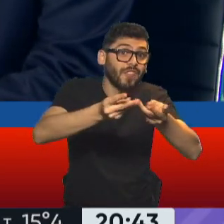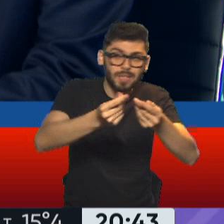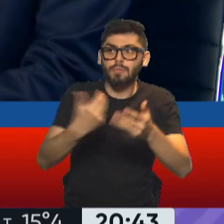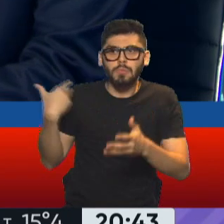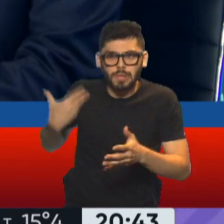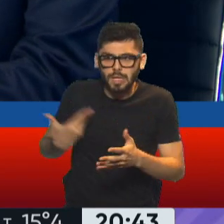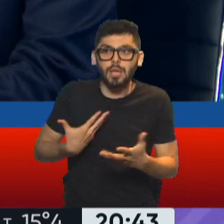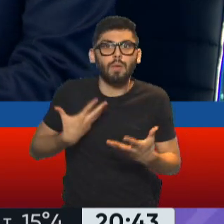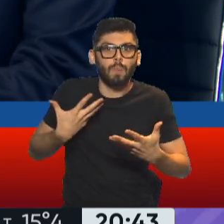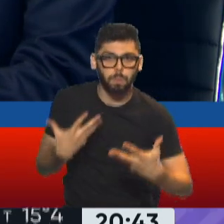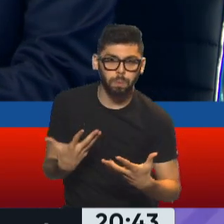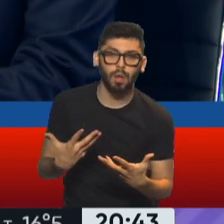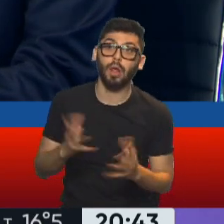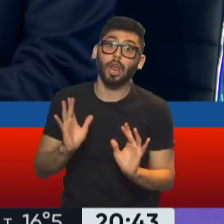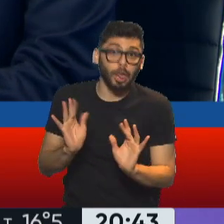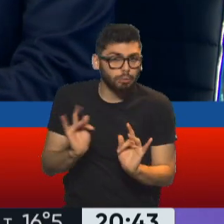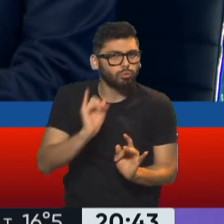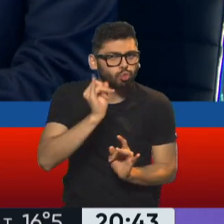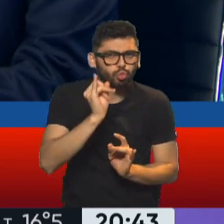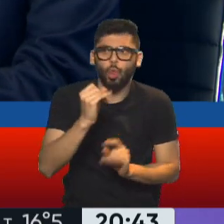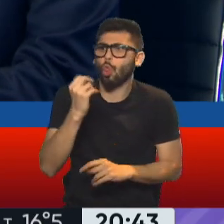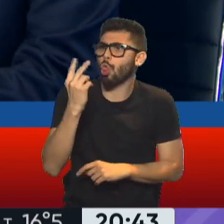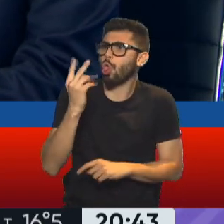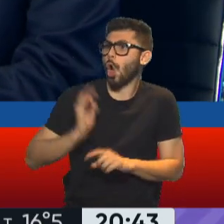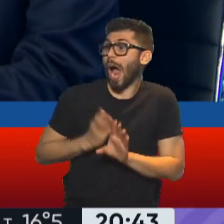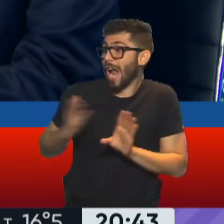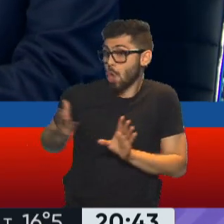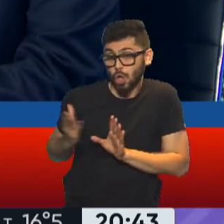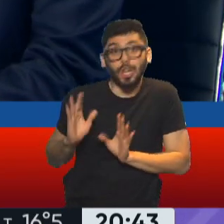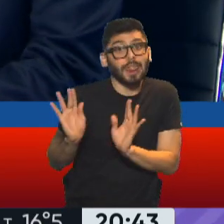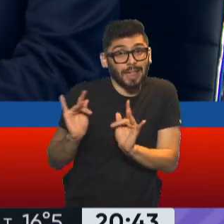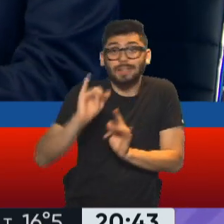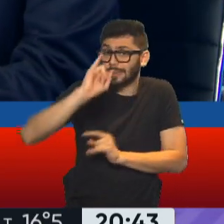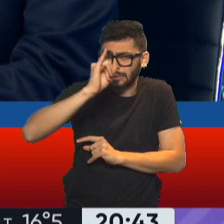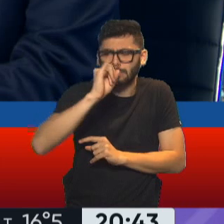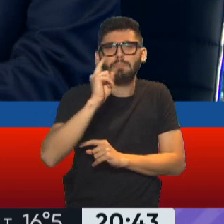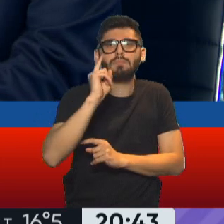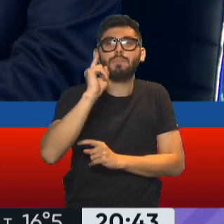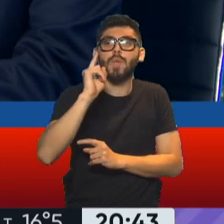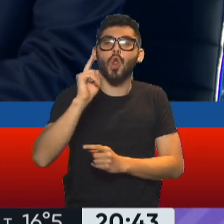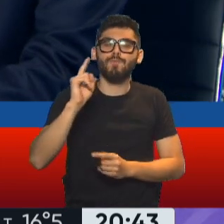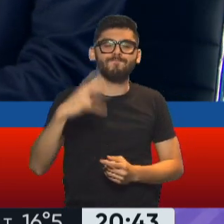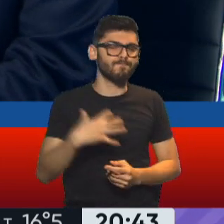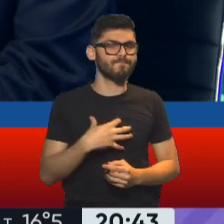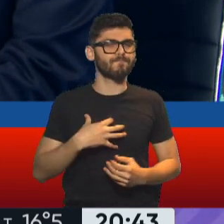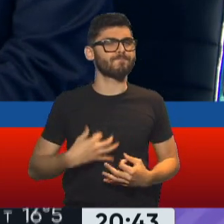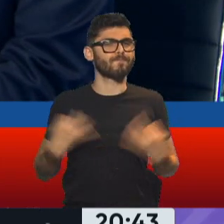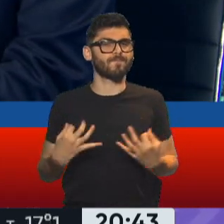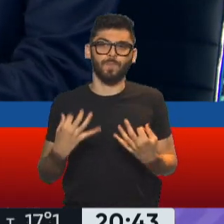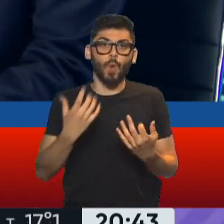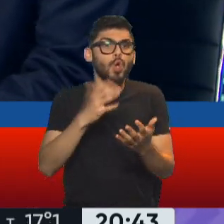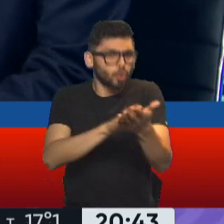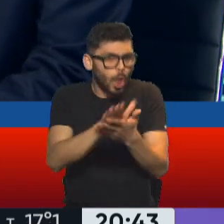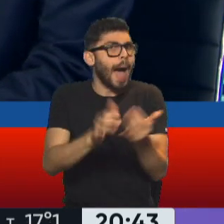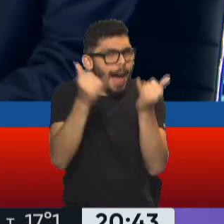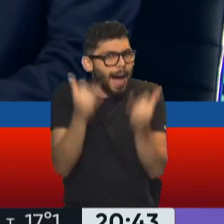venimos cansados, venimos con 2 años pero muy complicados, pero también con la confianza de que se sale.